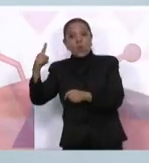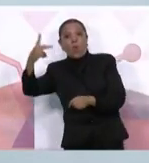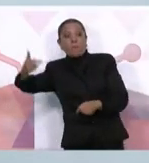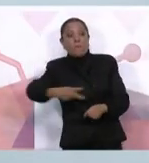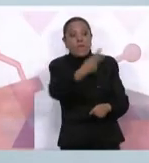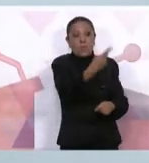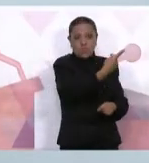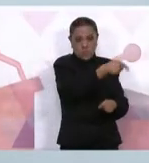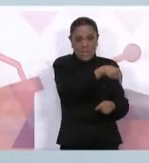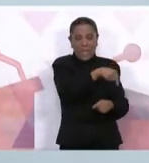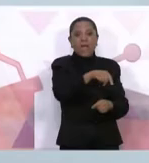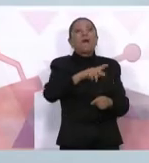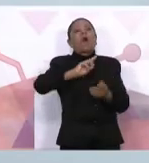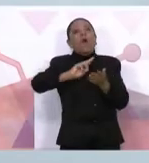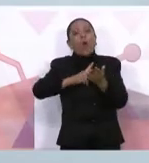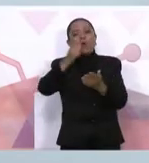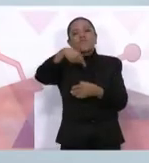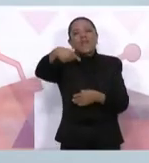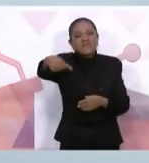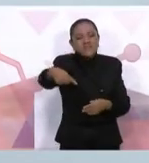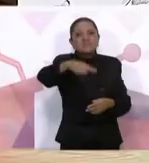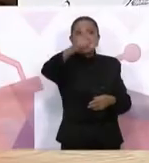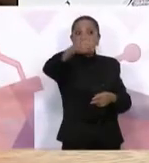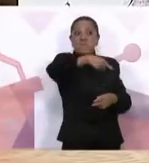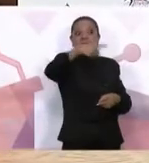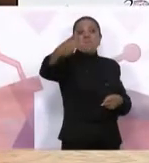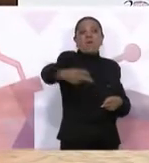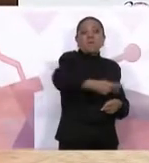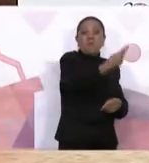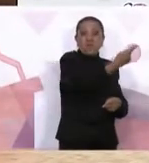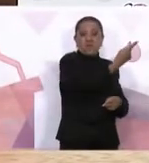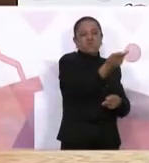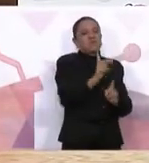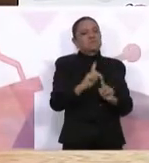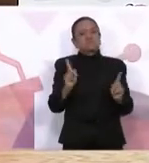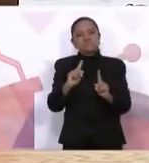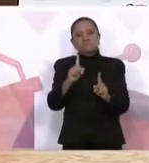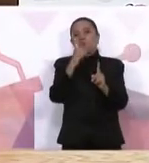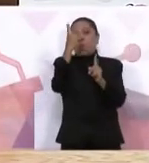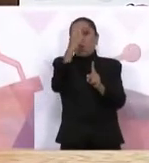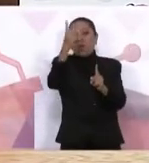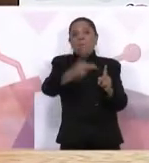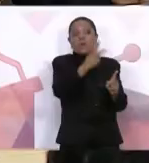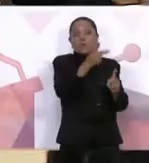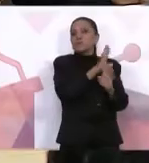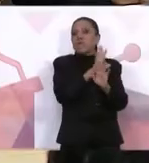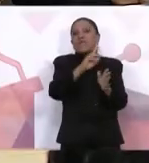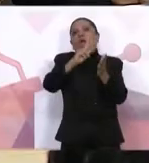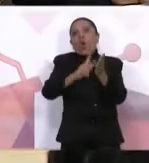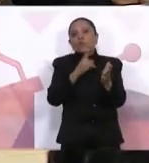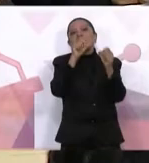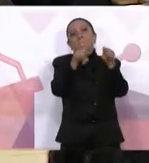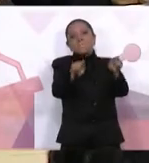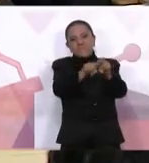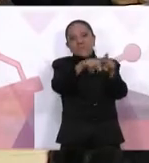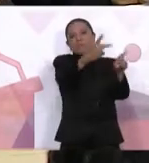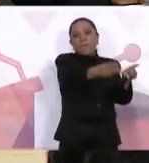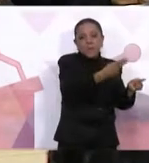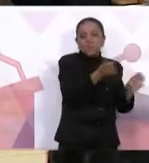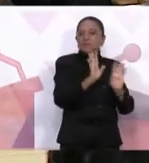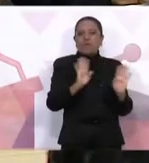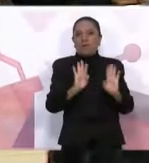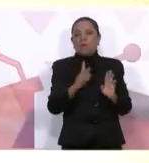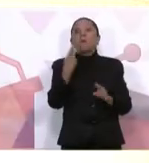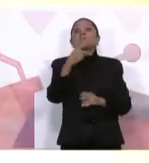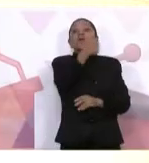anteriores cada candidato tendrá en cada oportunidad un minuto para responder el candidato restante pues recibiría también